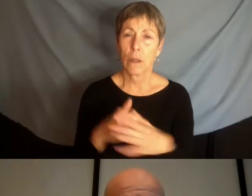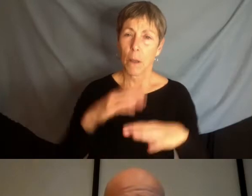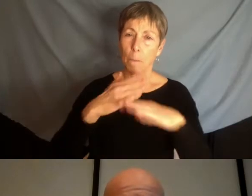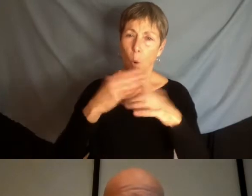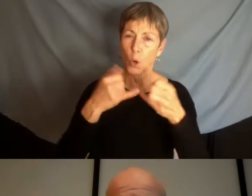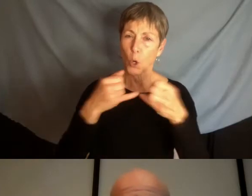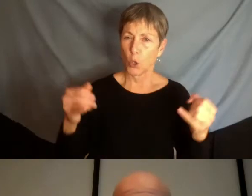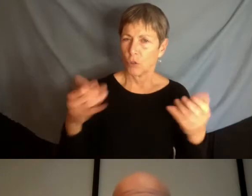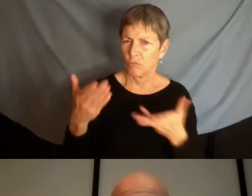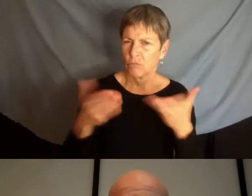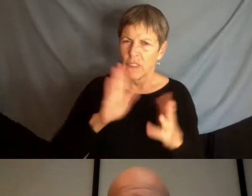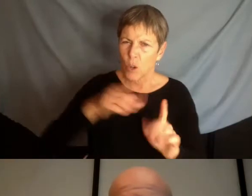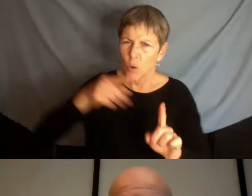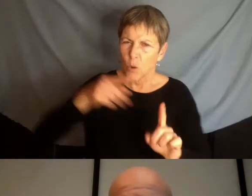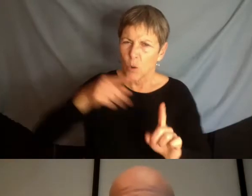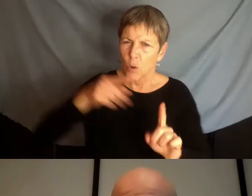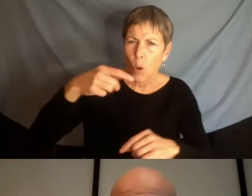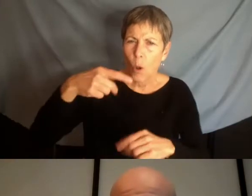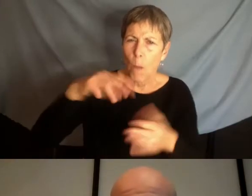cuál es el propósito de las fronteras